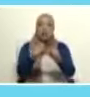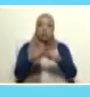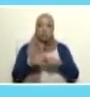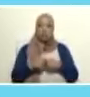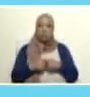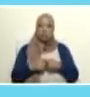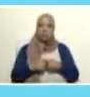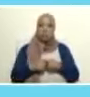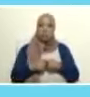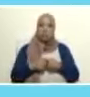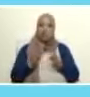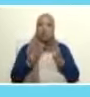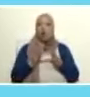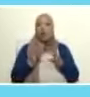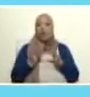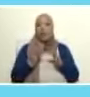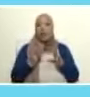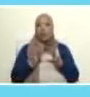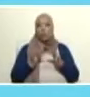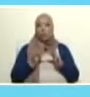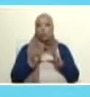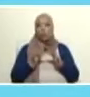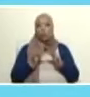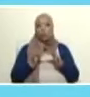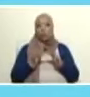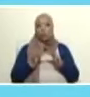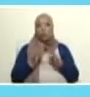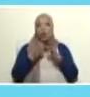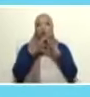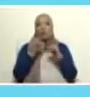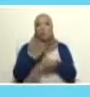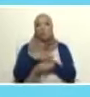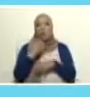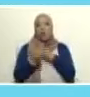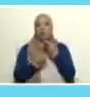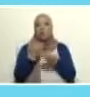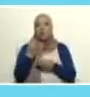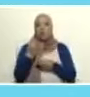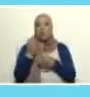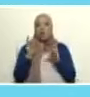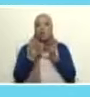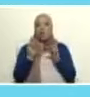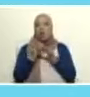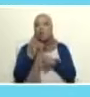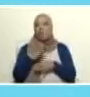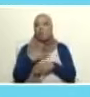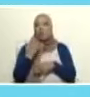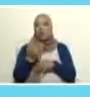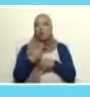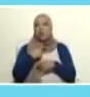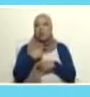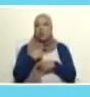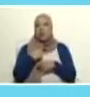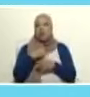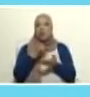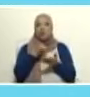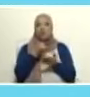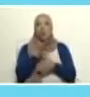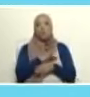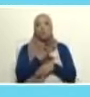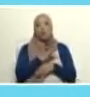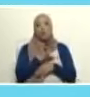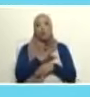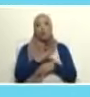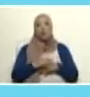ya está conectado para que vean todo lo que yo cuento en el día en el canal de WhatsApp, mi canal de WhatsApp. Y